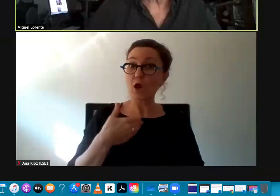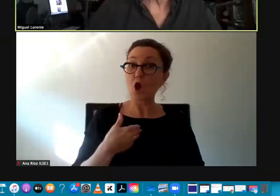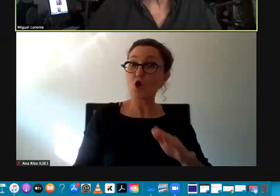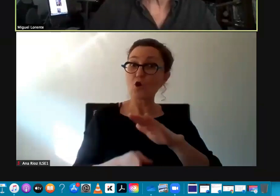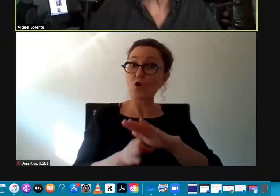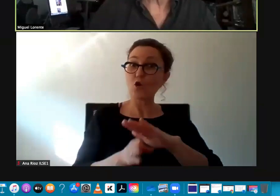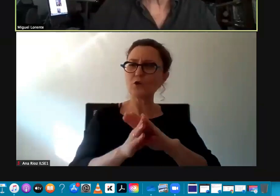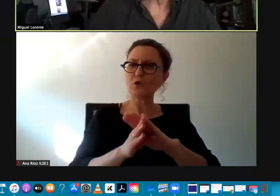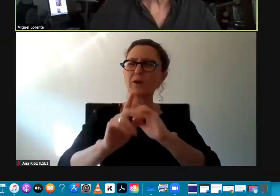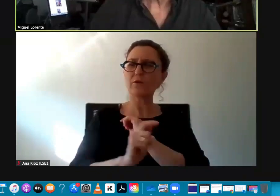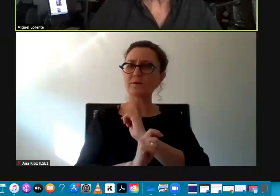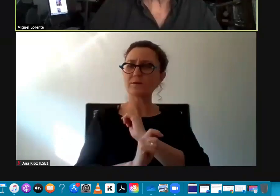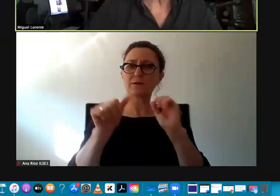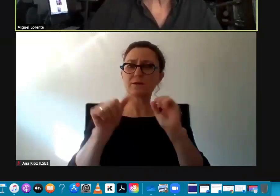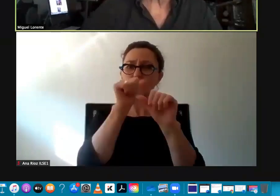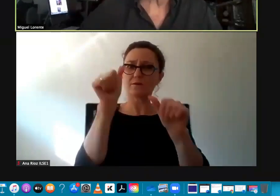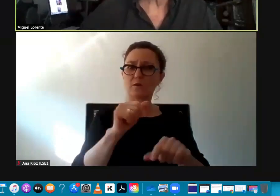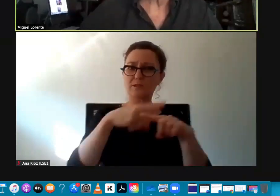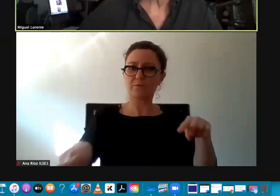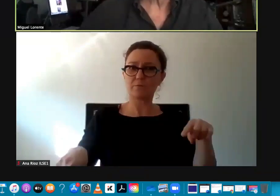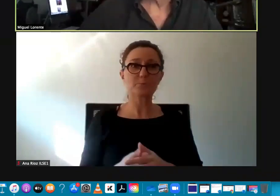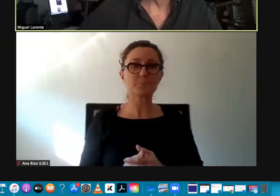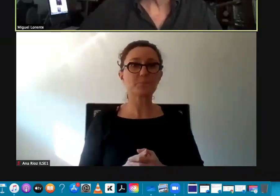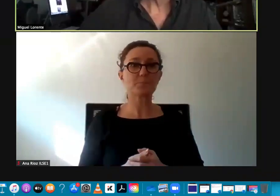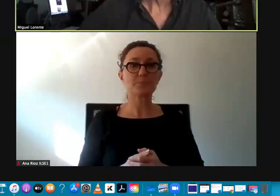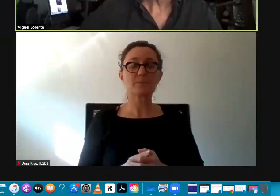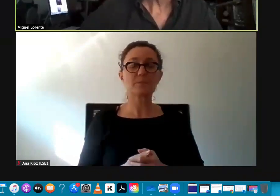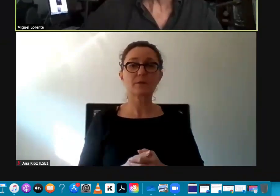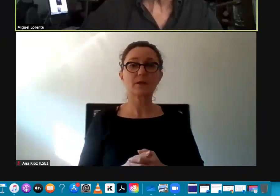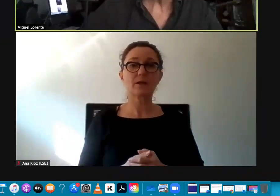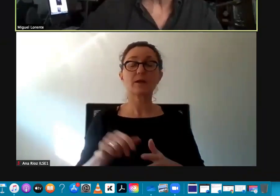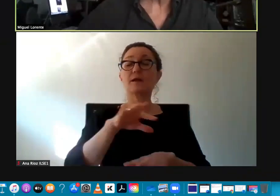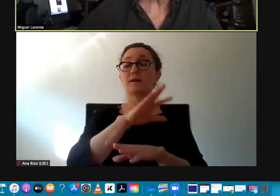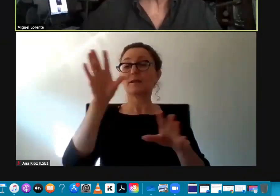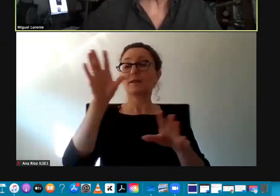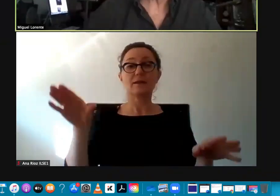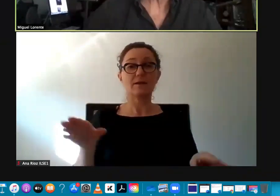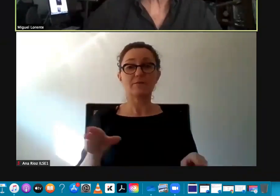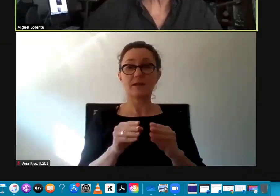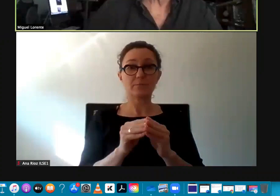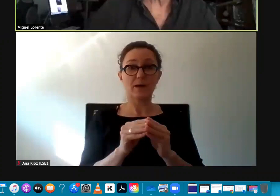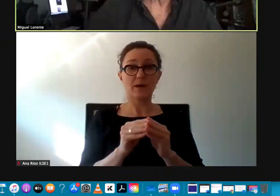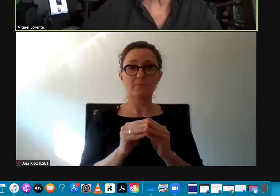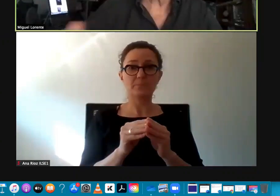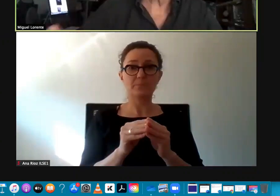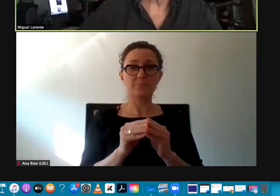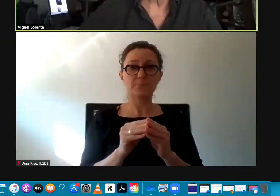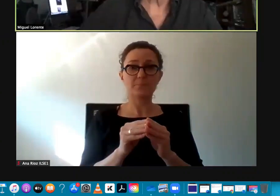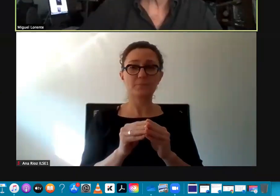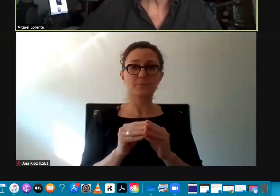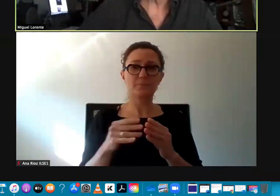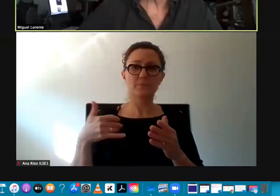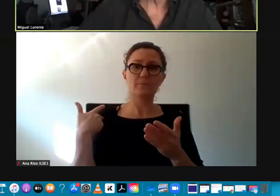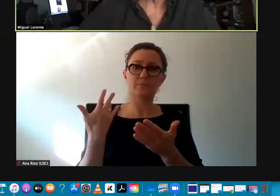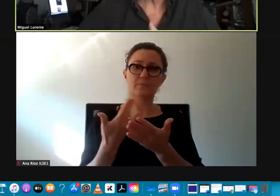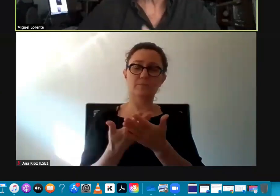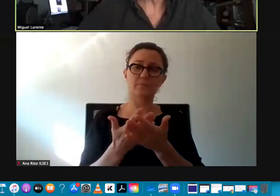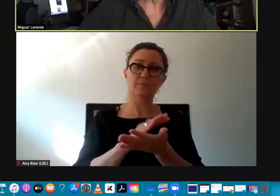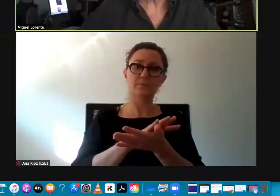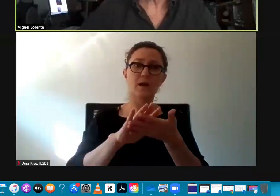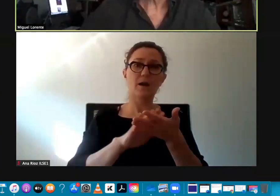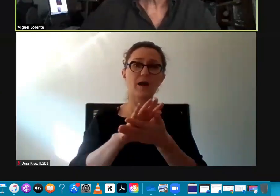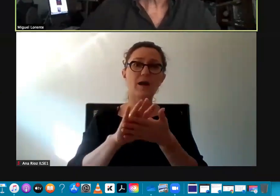estrategias y con formas diferentes. Es lo que, en definitiva, durante mucho tiempo venimos denominando